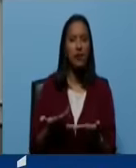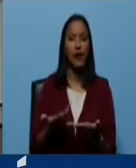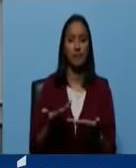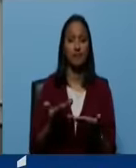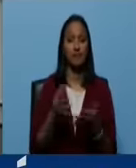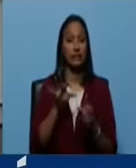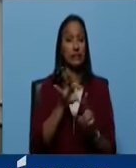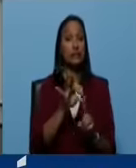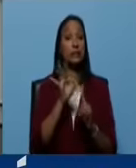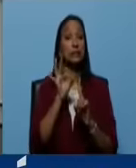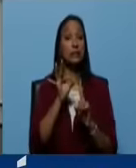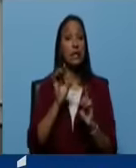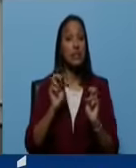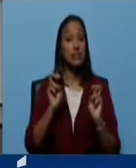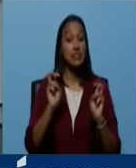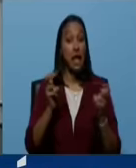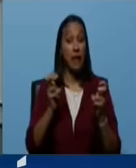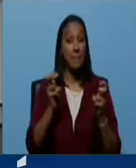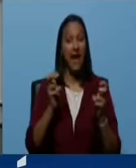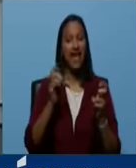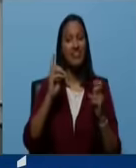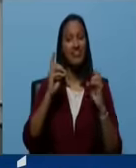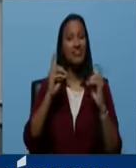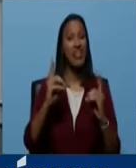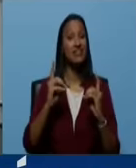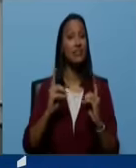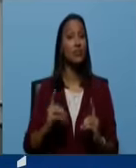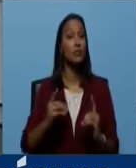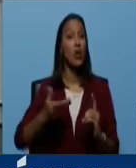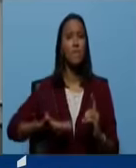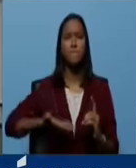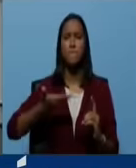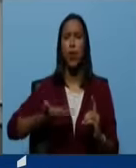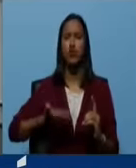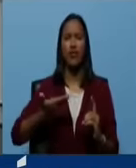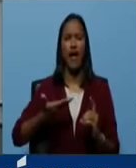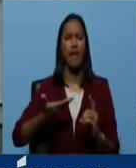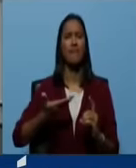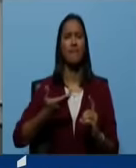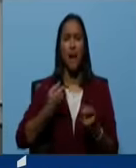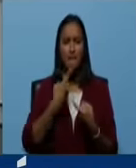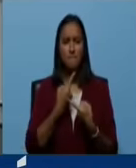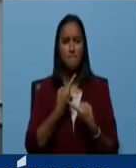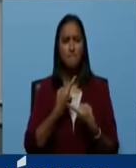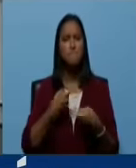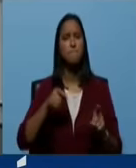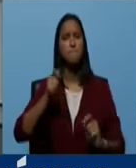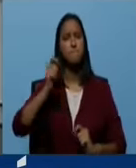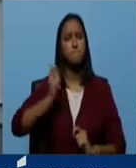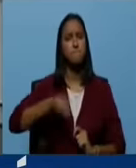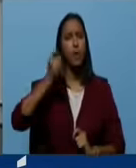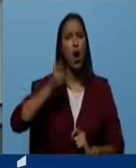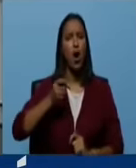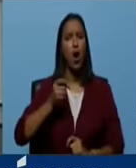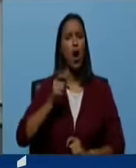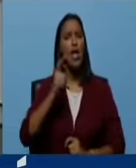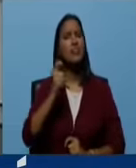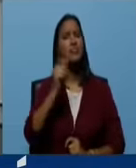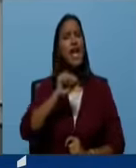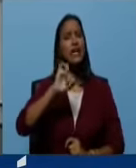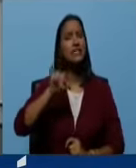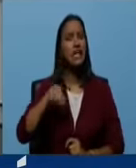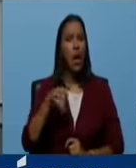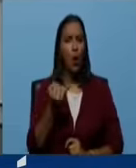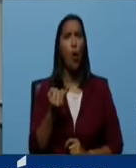Justicia a través de la Sala Electoral, que tiene recientes referentes en el